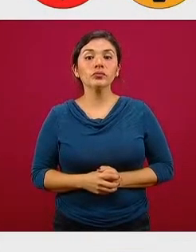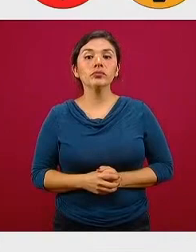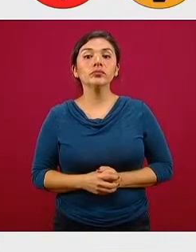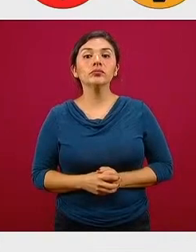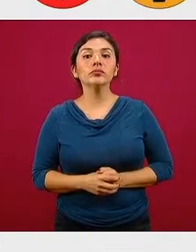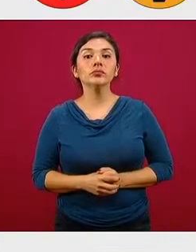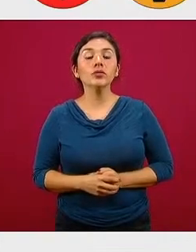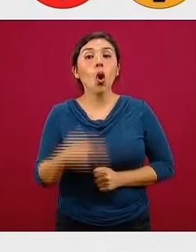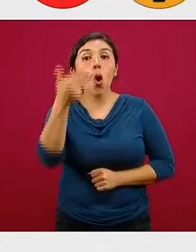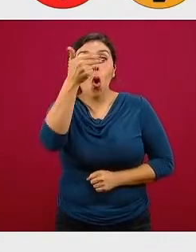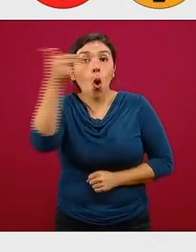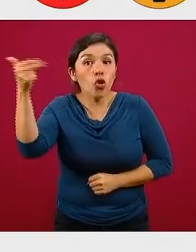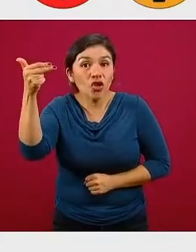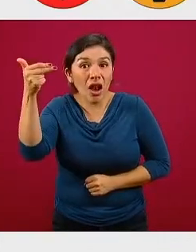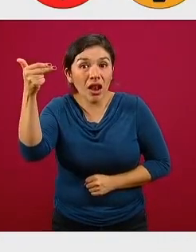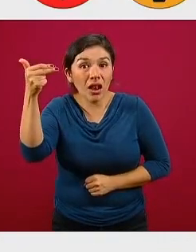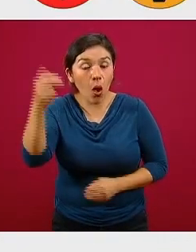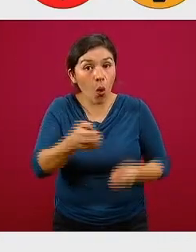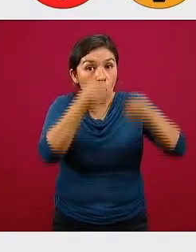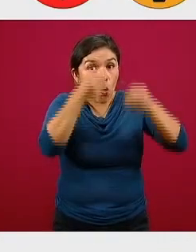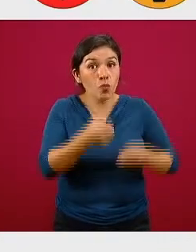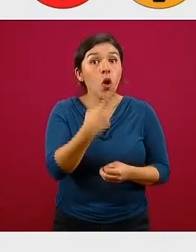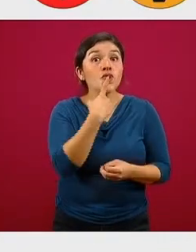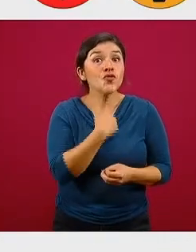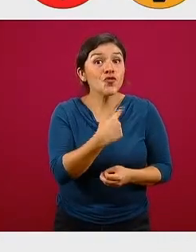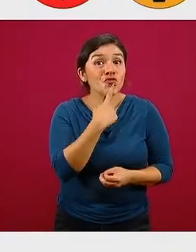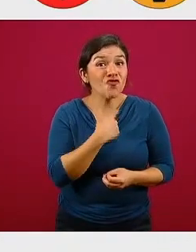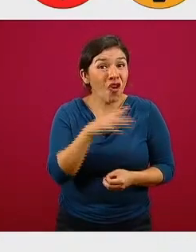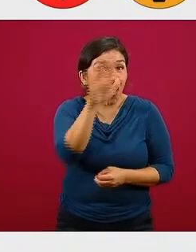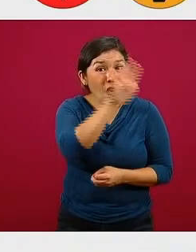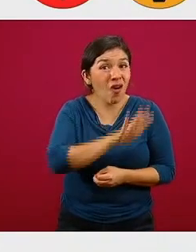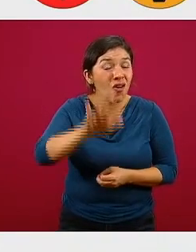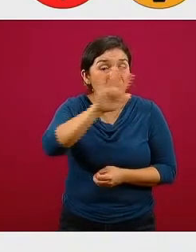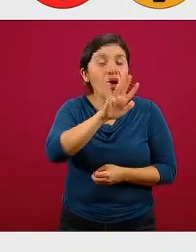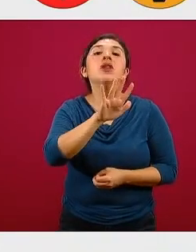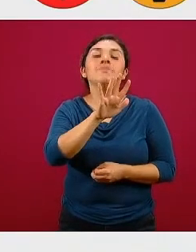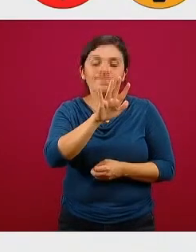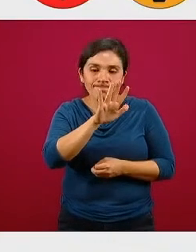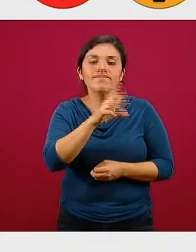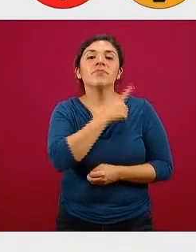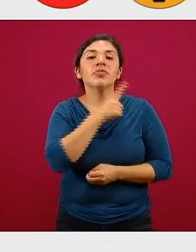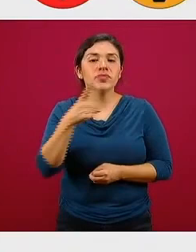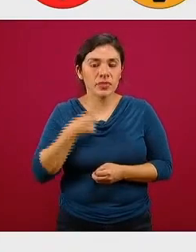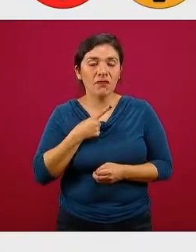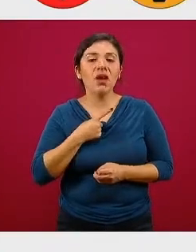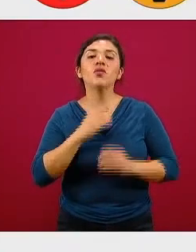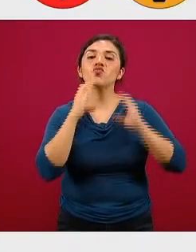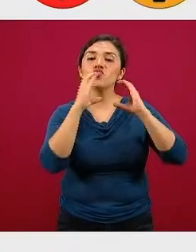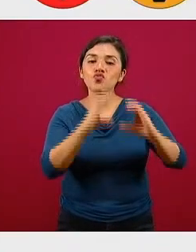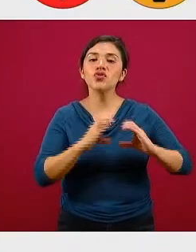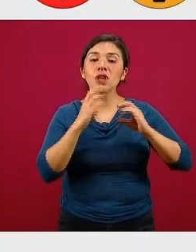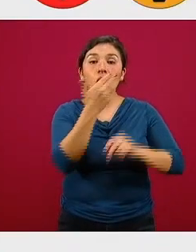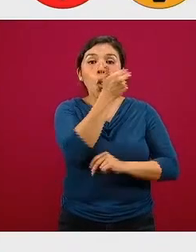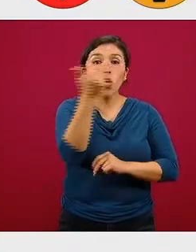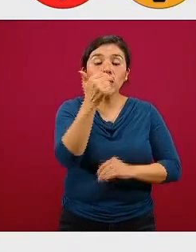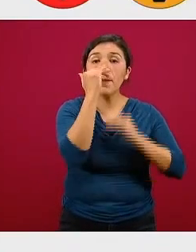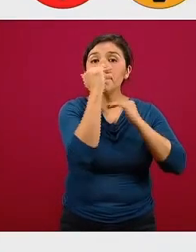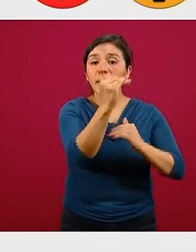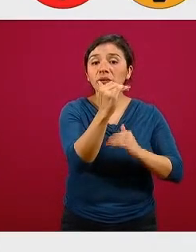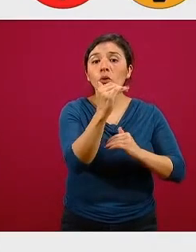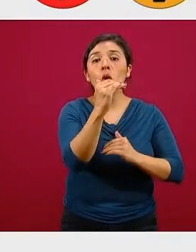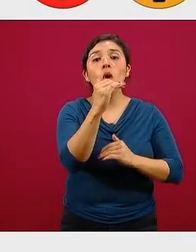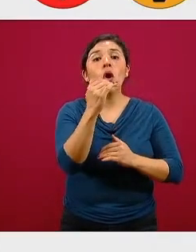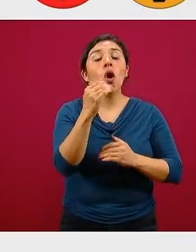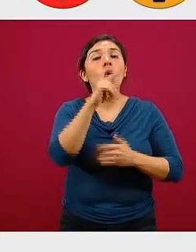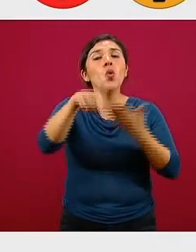La ocupación hotelera en el nivel rojo, en el nivel máximo de riesgo, debemos de tener en los hoteles las áreas